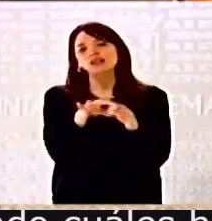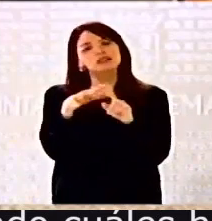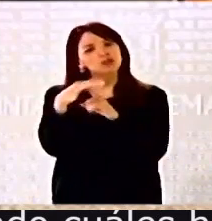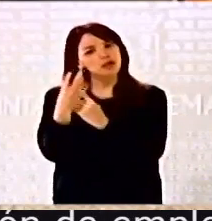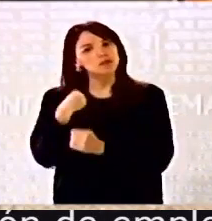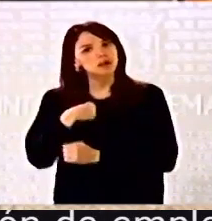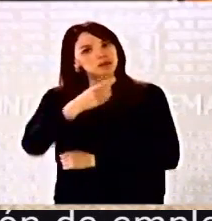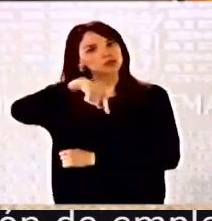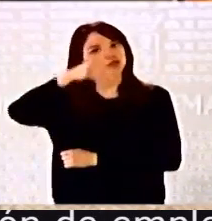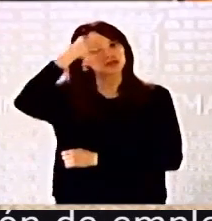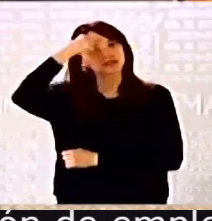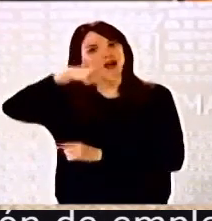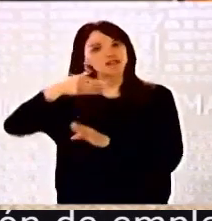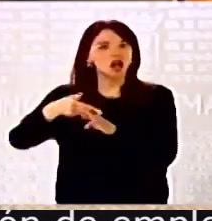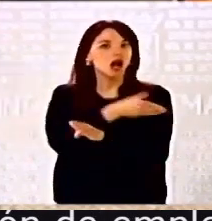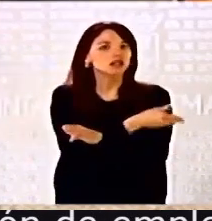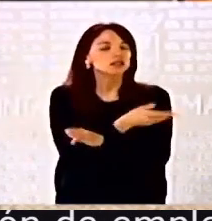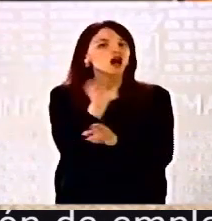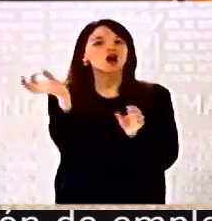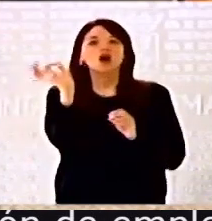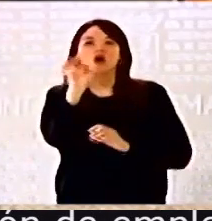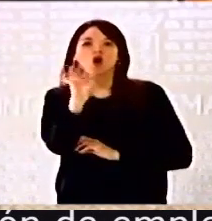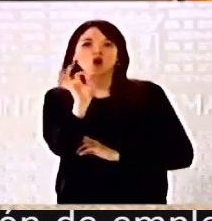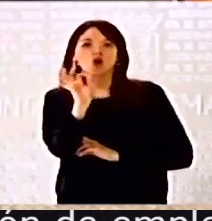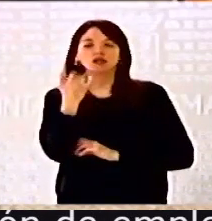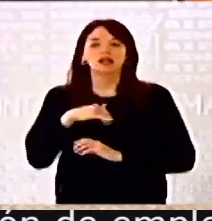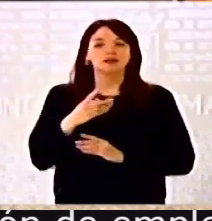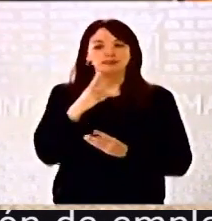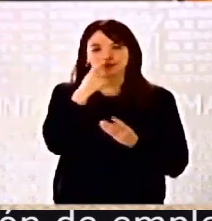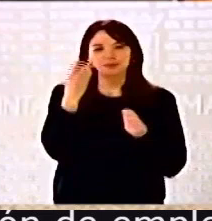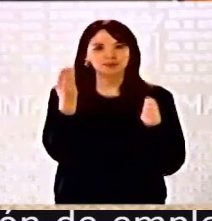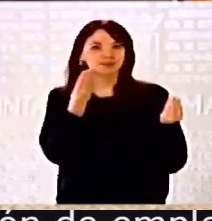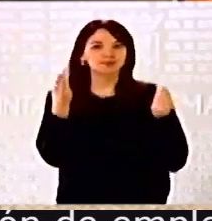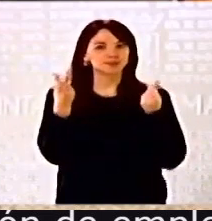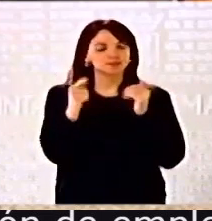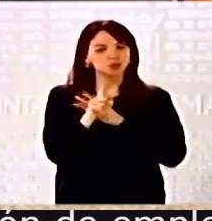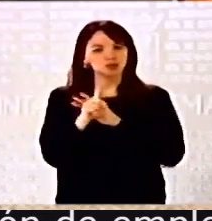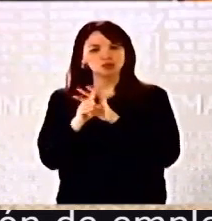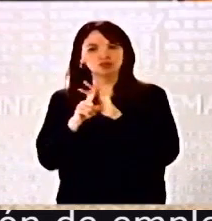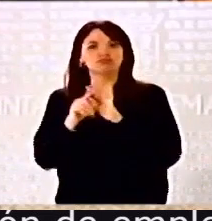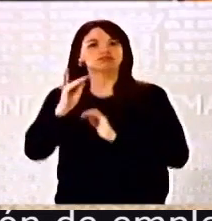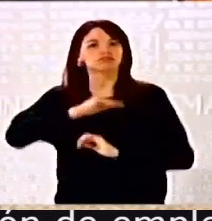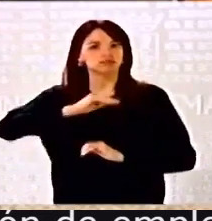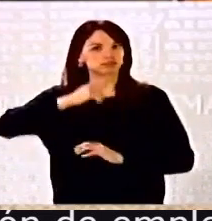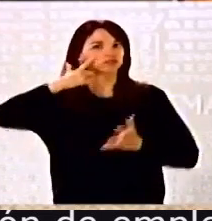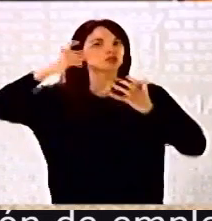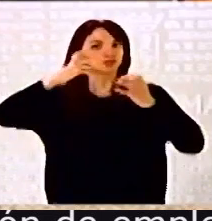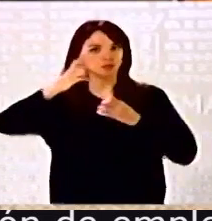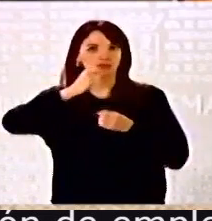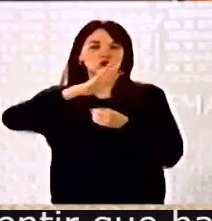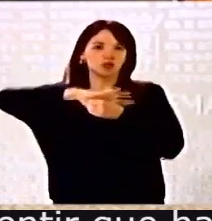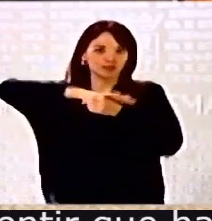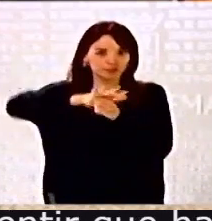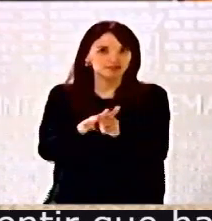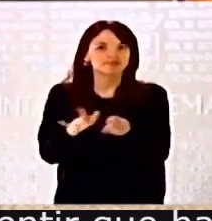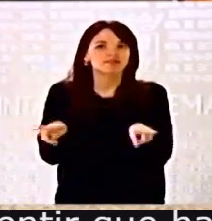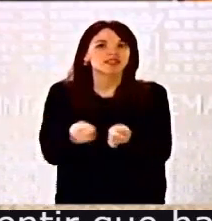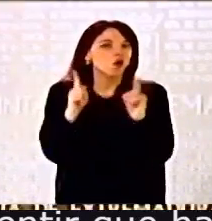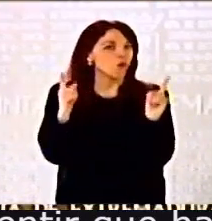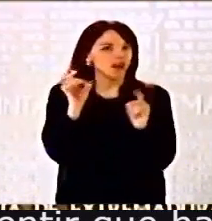o ya aquí se empieza a presentir que hay un remanente muy influenciado por el coronavirus, a pesar de que eran solo esos 15 días de